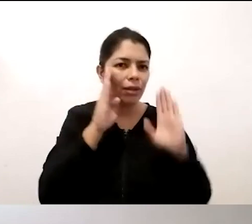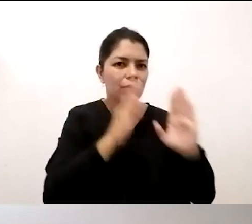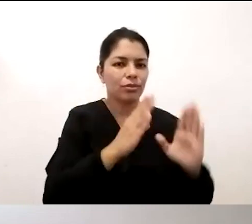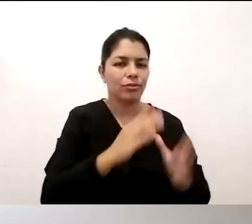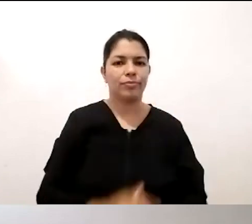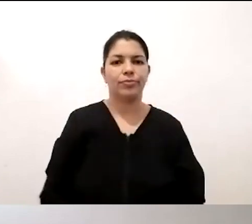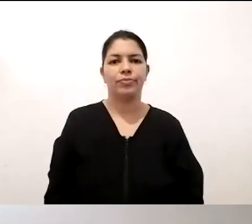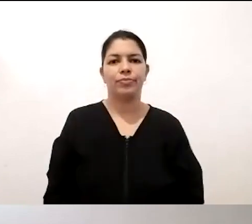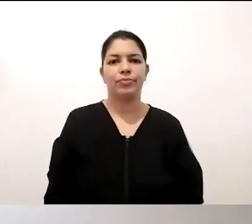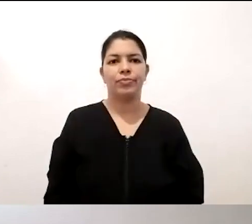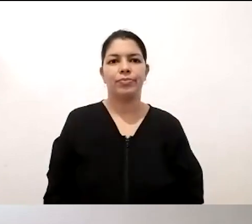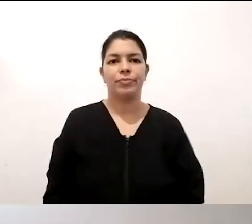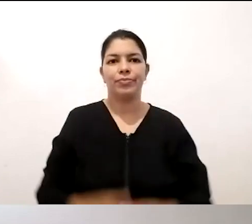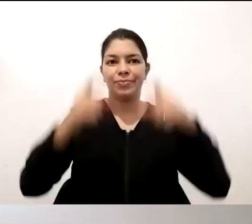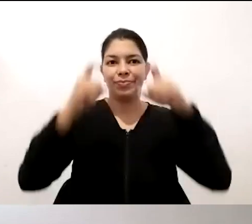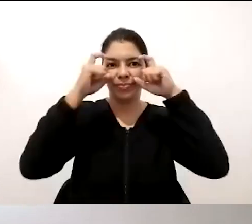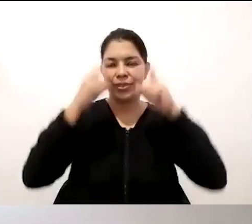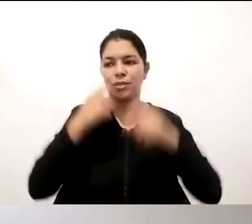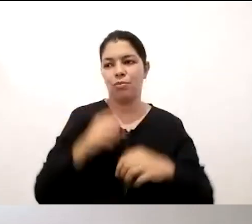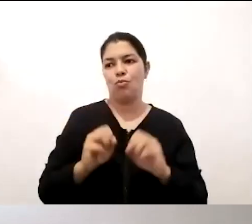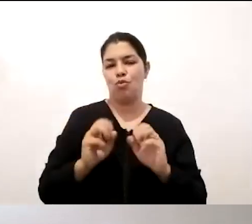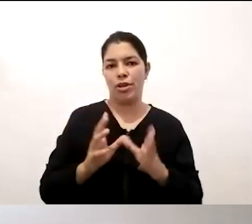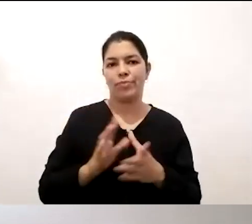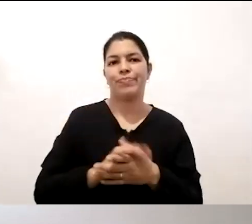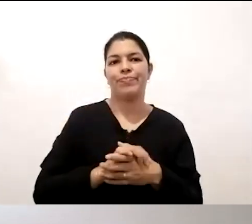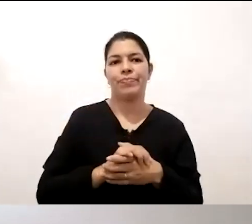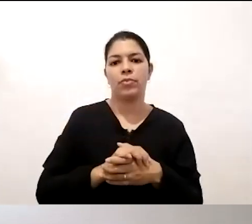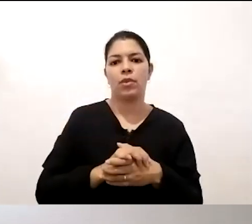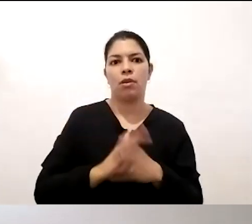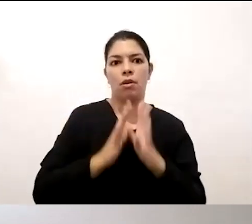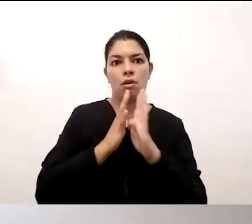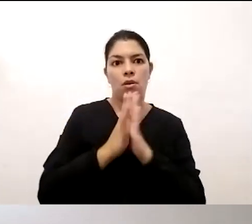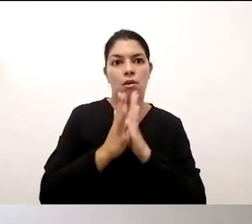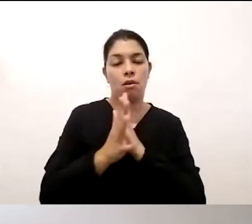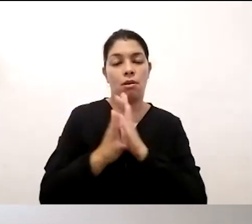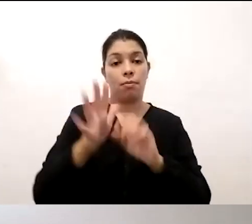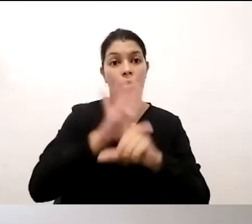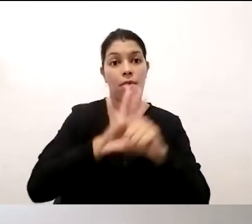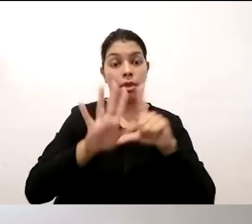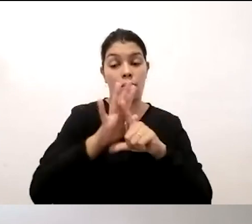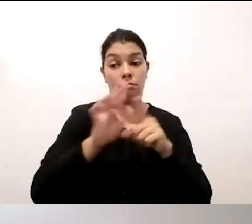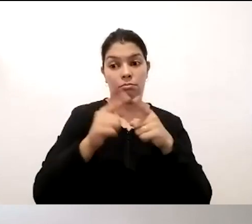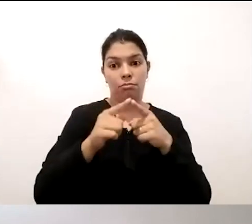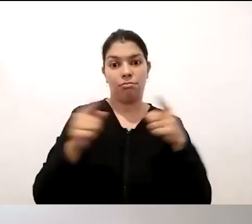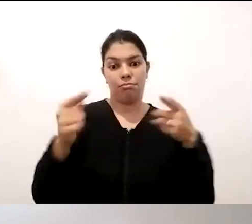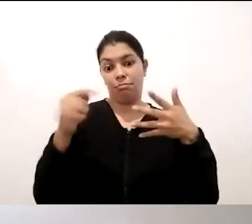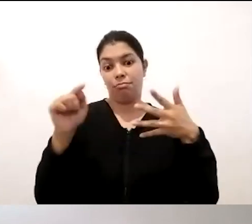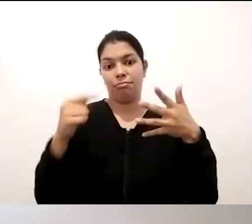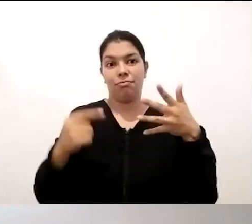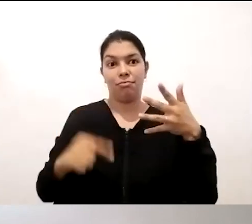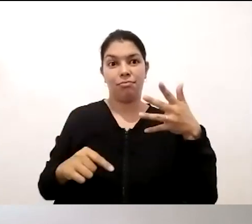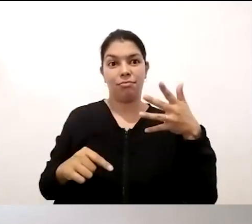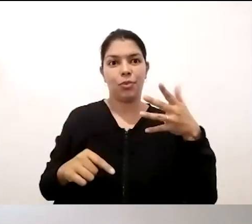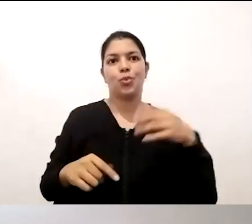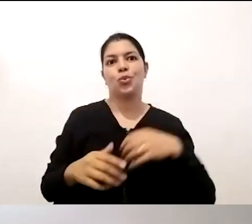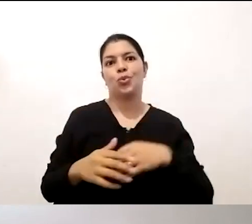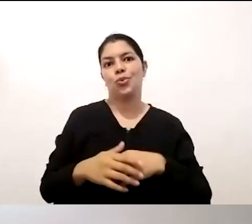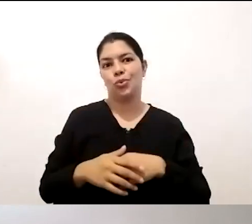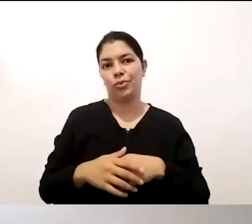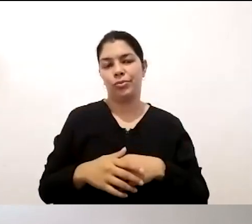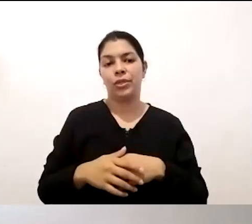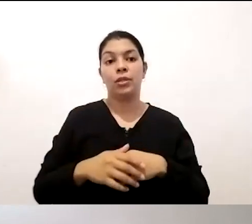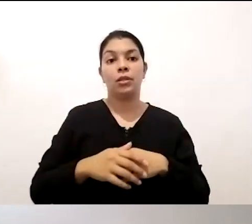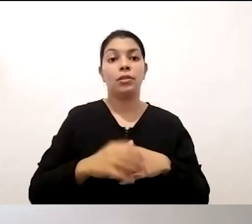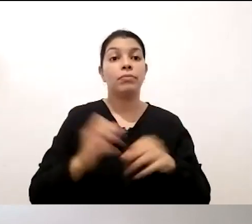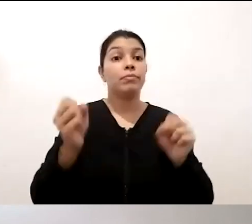Bueno, hemos hablado de mucha información durante este video, pero le queremos recordar nuevamente que la violencia basada en género